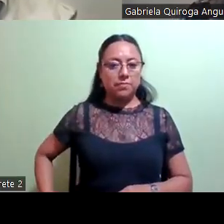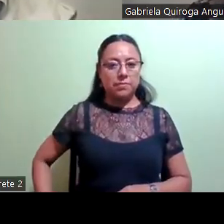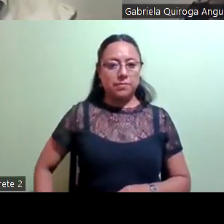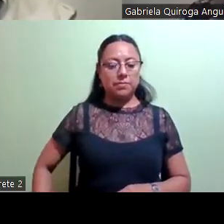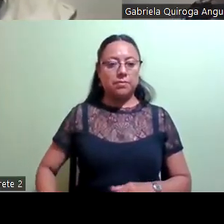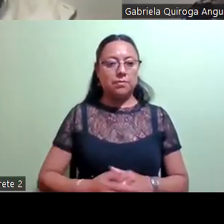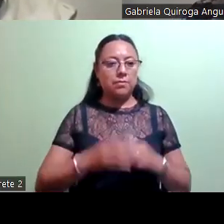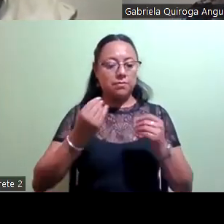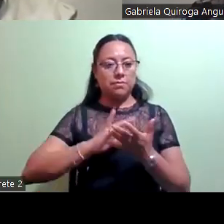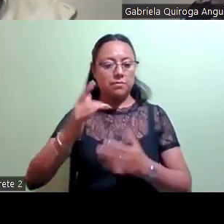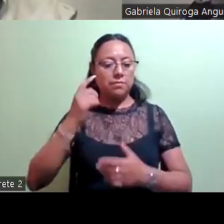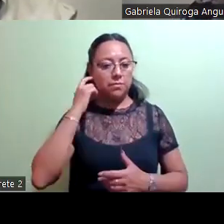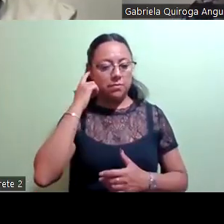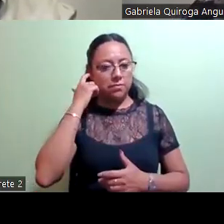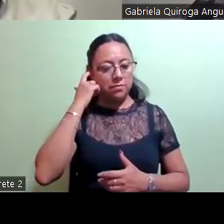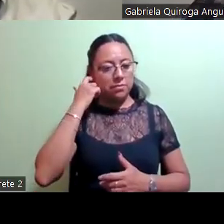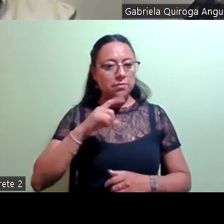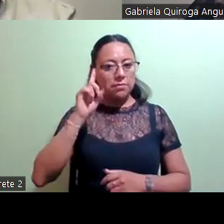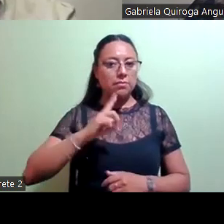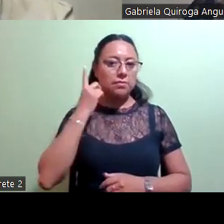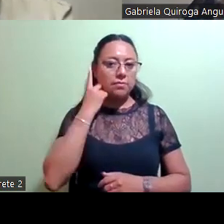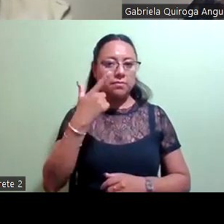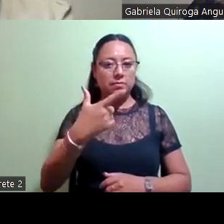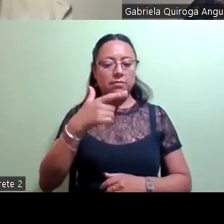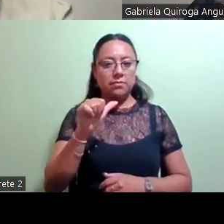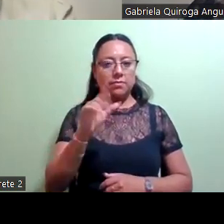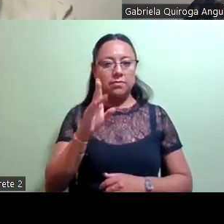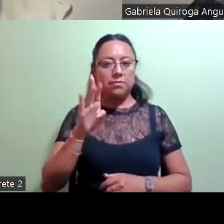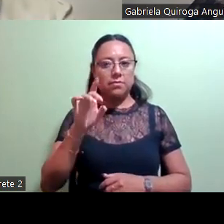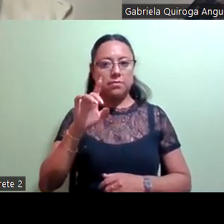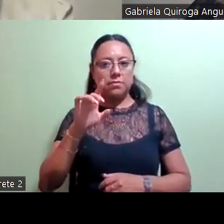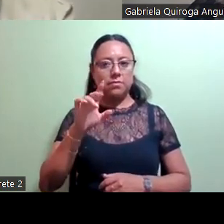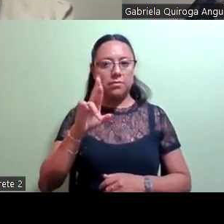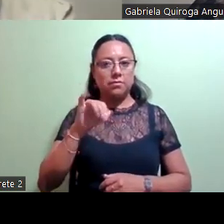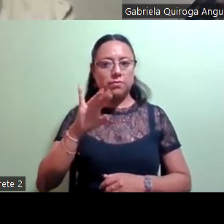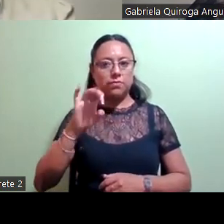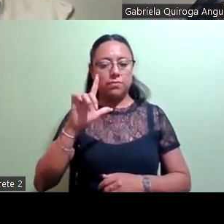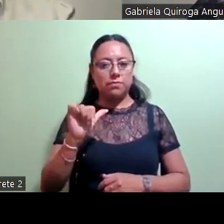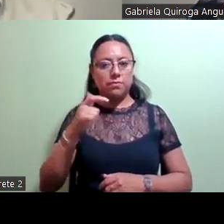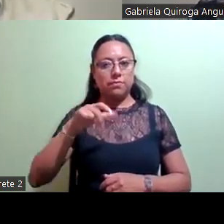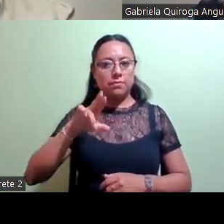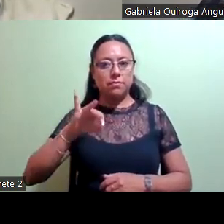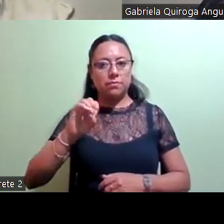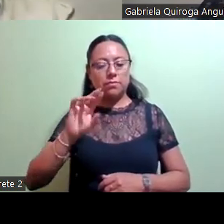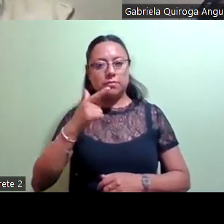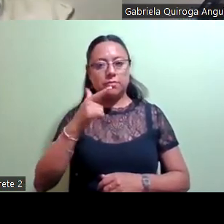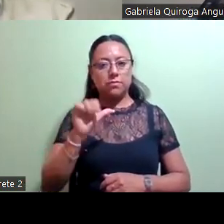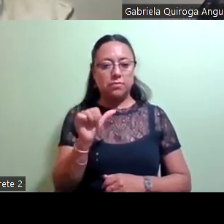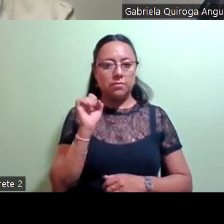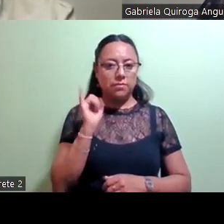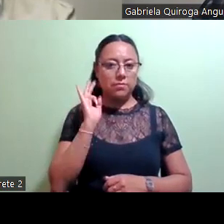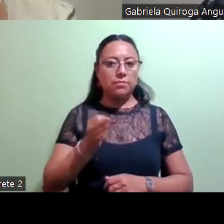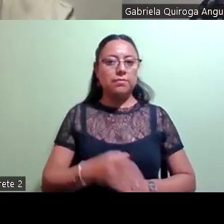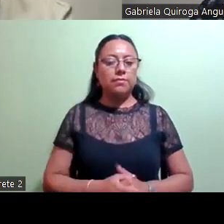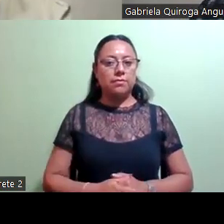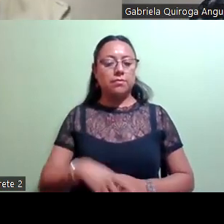Muchas gracias. Diputada Gabriela Quiroga Anguiano. Quiroga Anguiano, a favor. Y